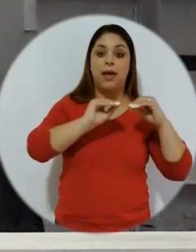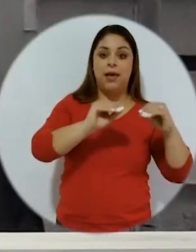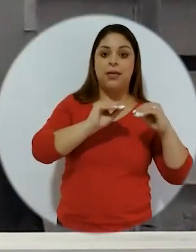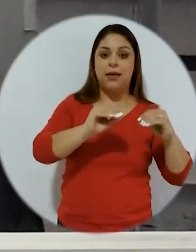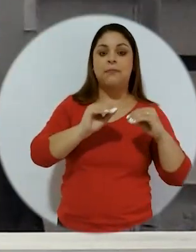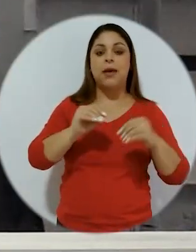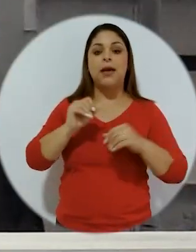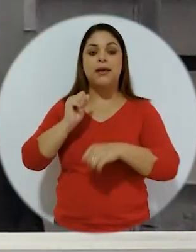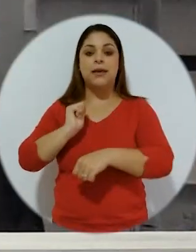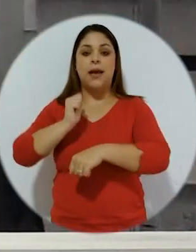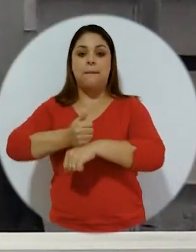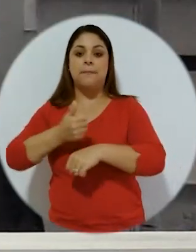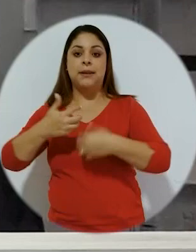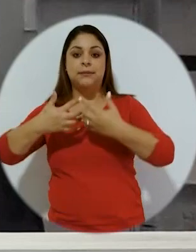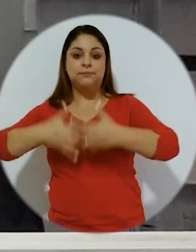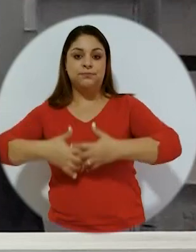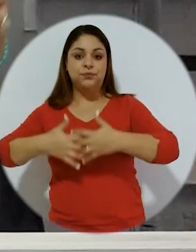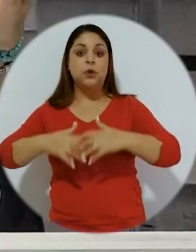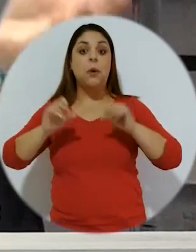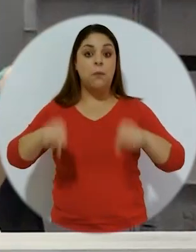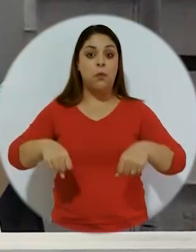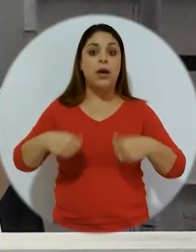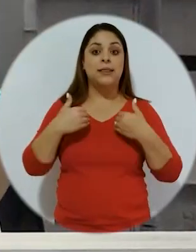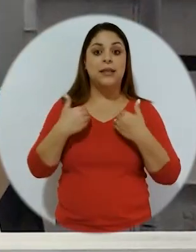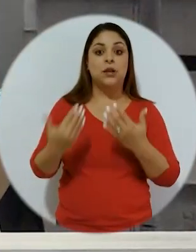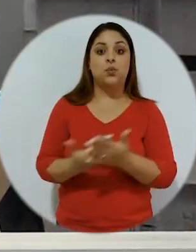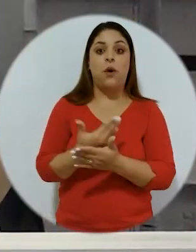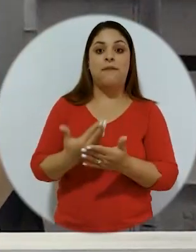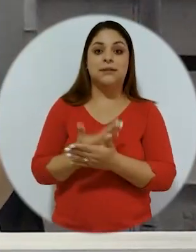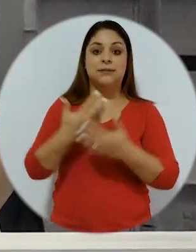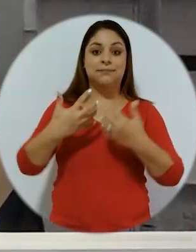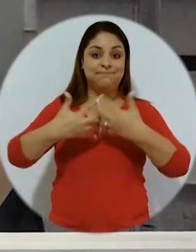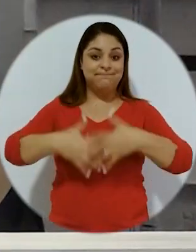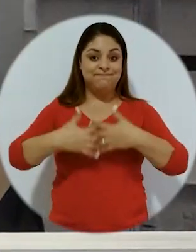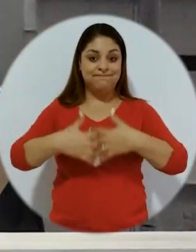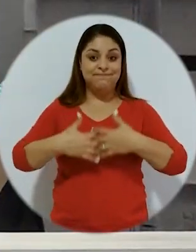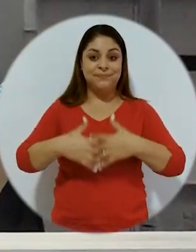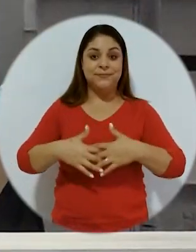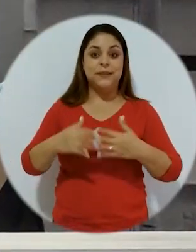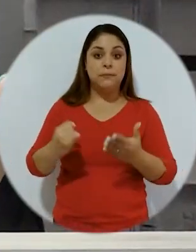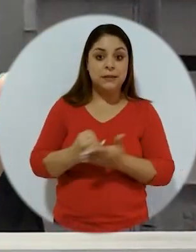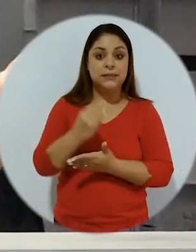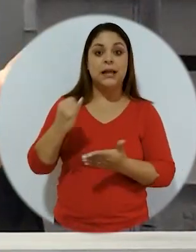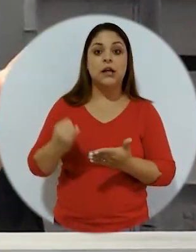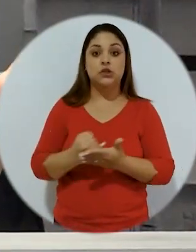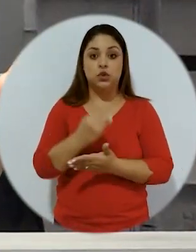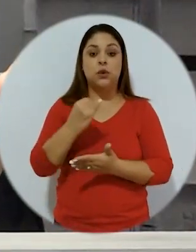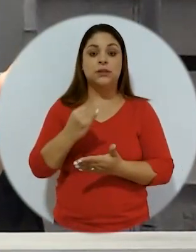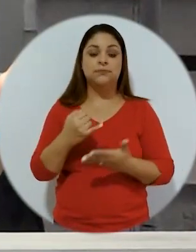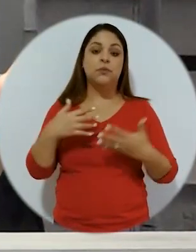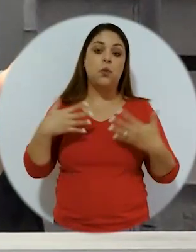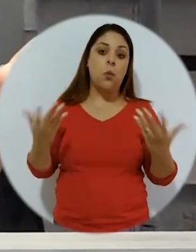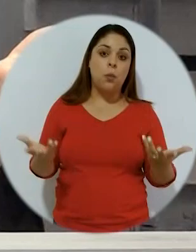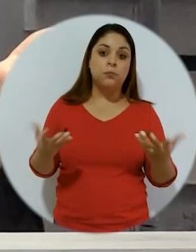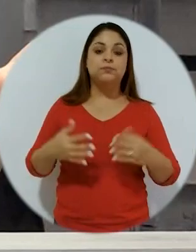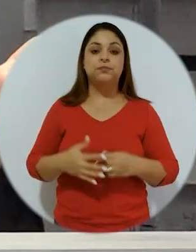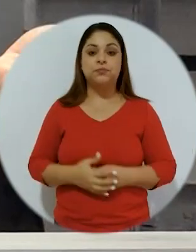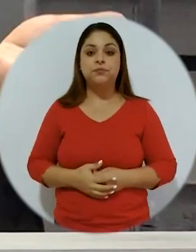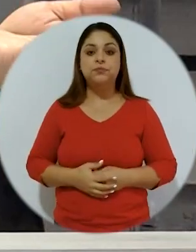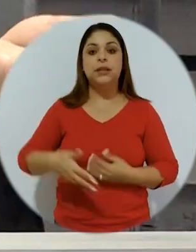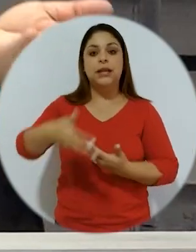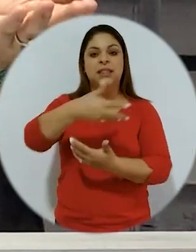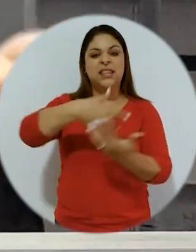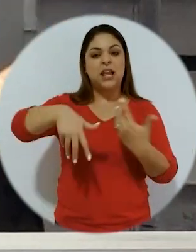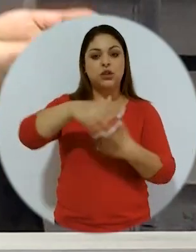y los emprendedores pueden generar nuevas empresas que surgen desde la academia, desde investigaciones que se están haciendo en la academia, o